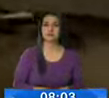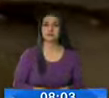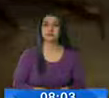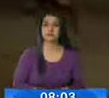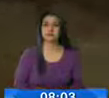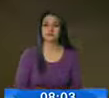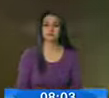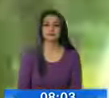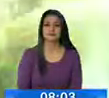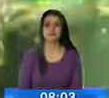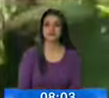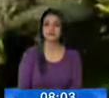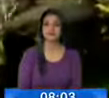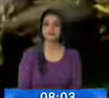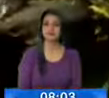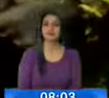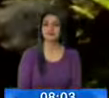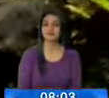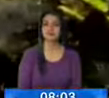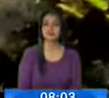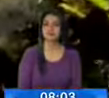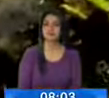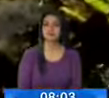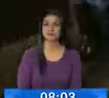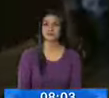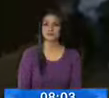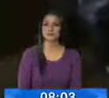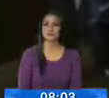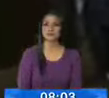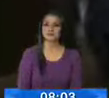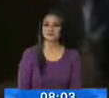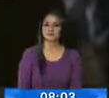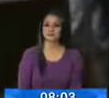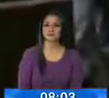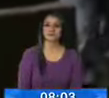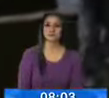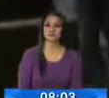Informó Héctor Romero.